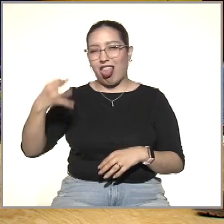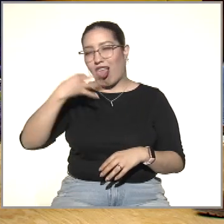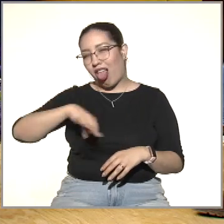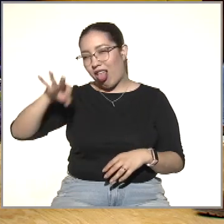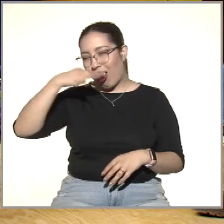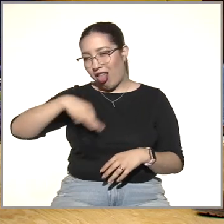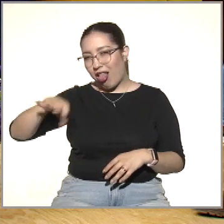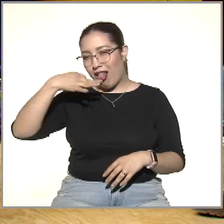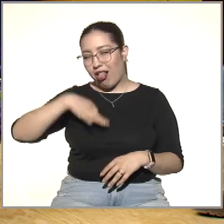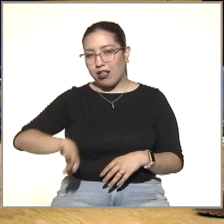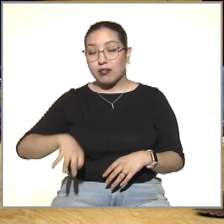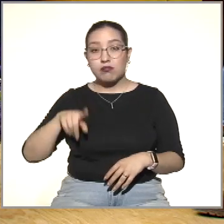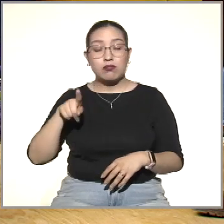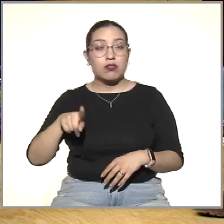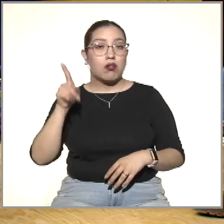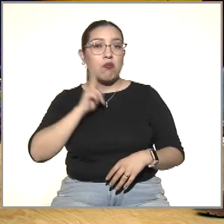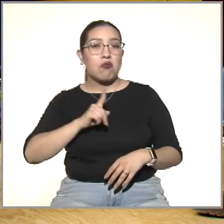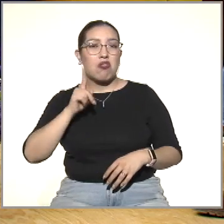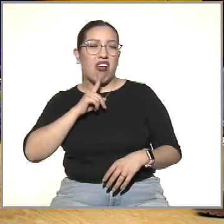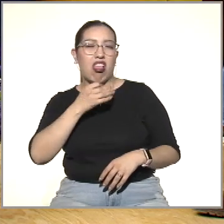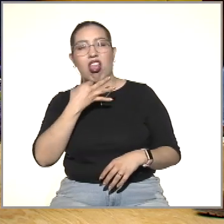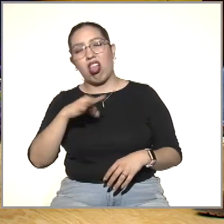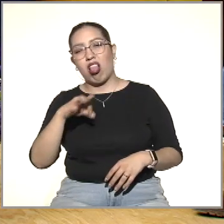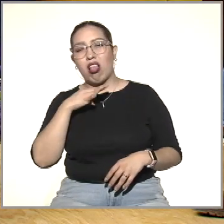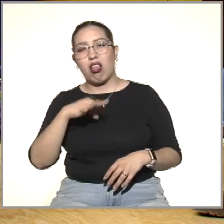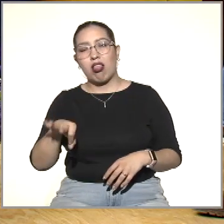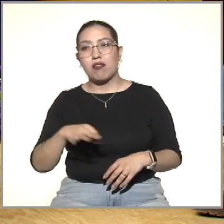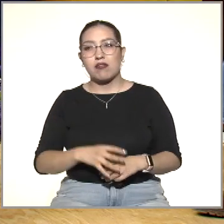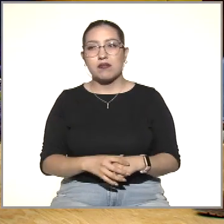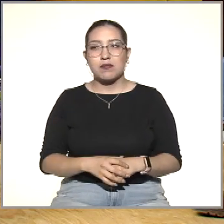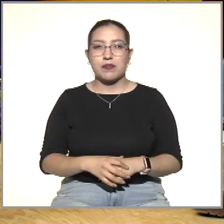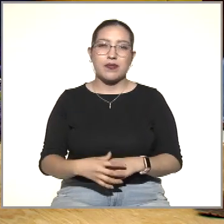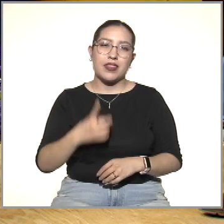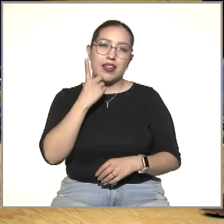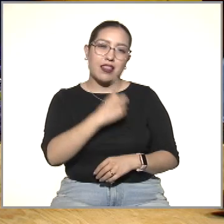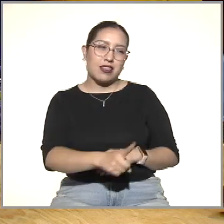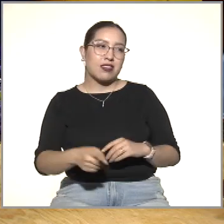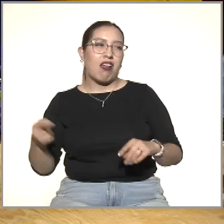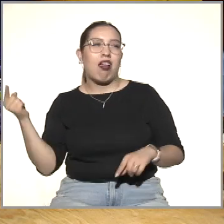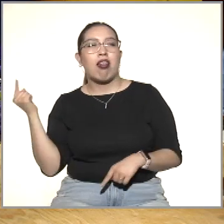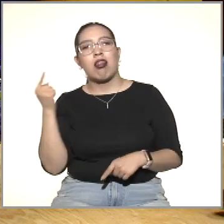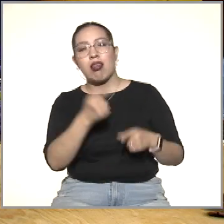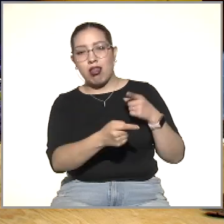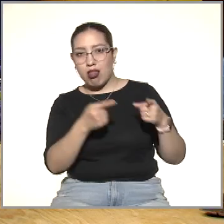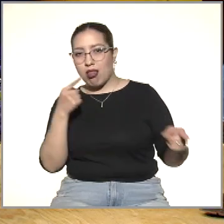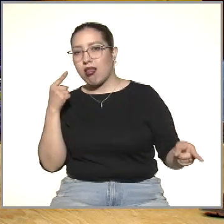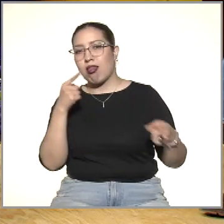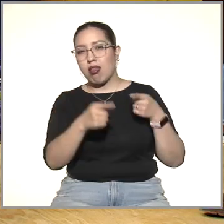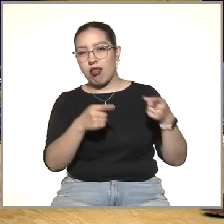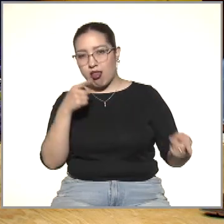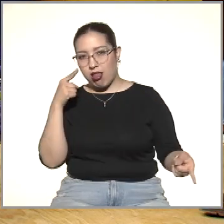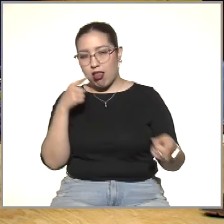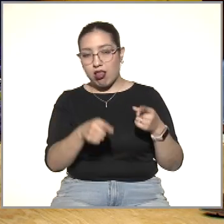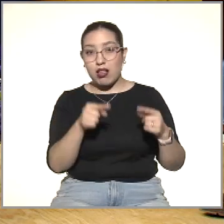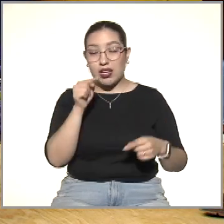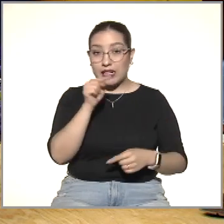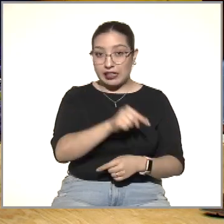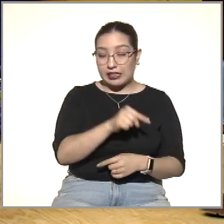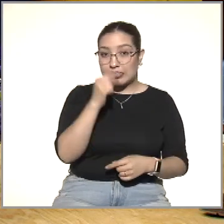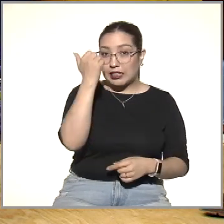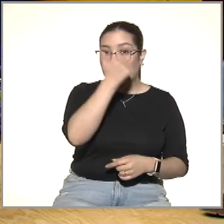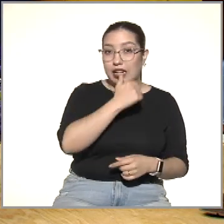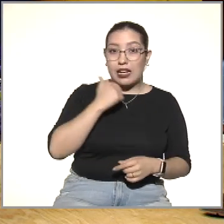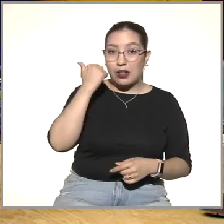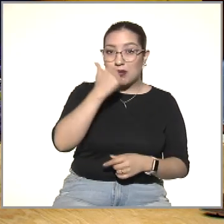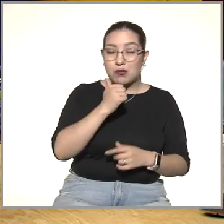Y entonces la verdulera en la pelea, pues naturalmente estaba llenando de insultos al pobre estudiante. Este ya no tenía más insultos